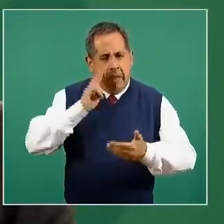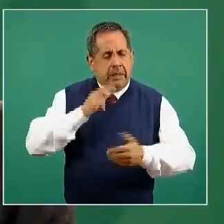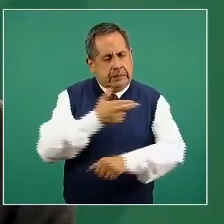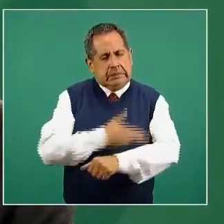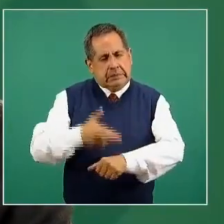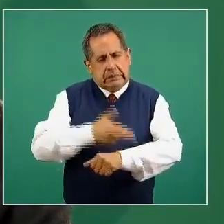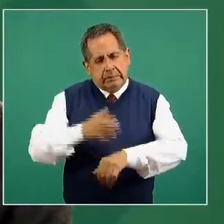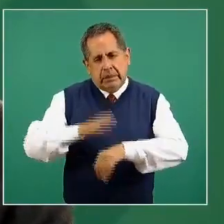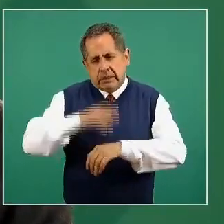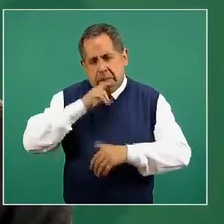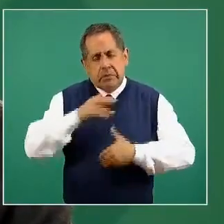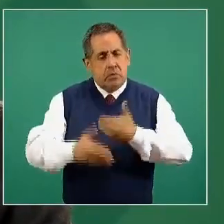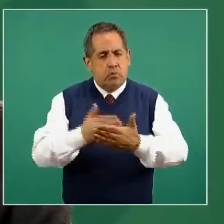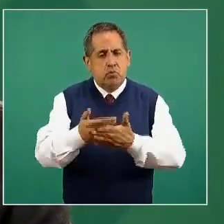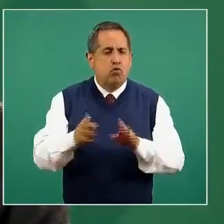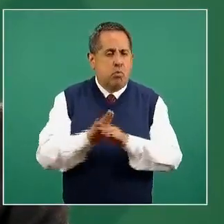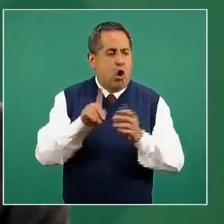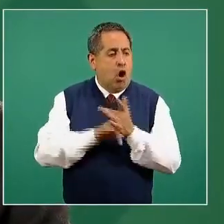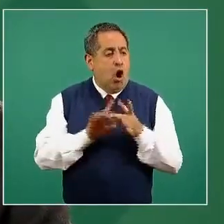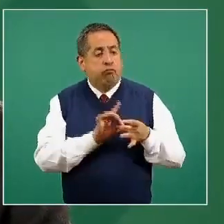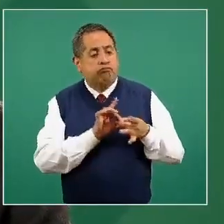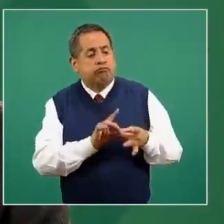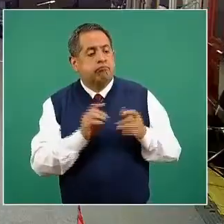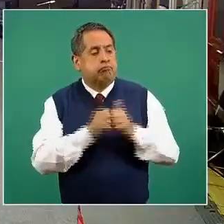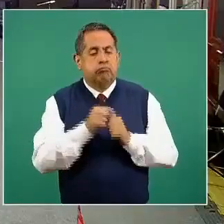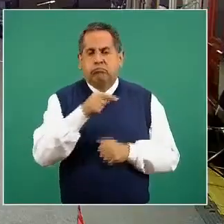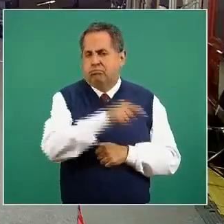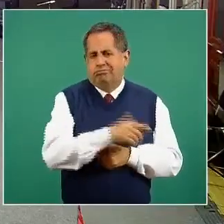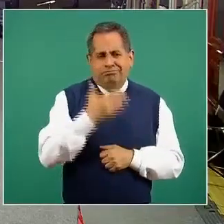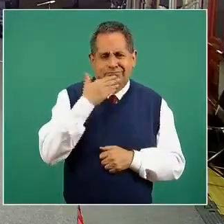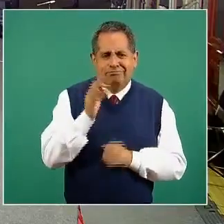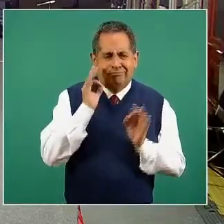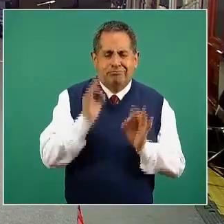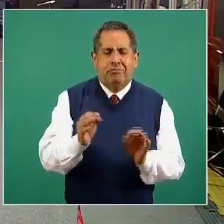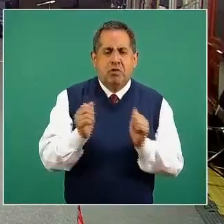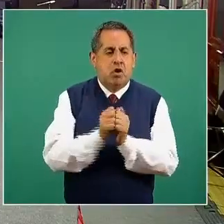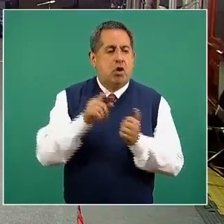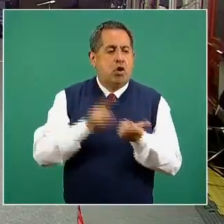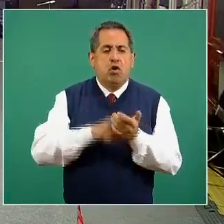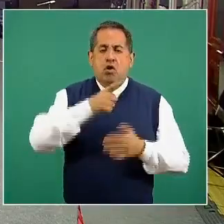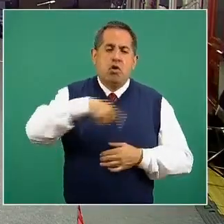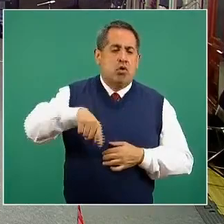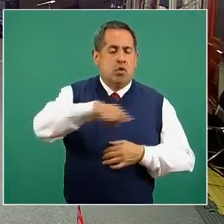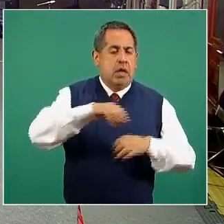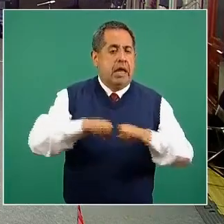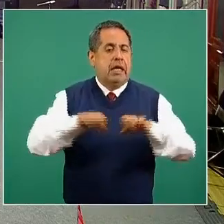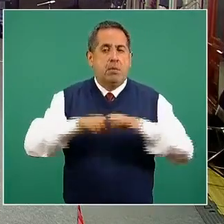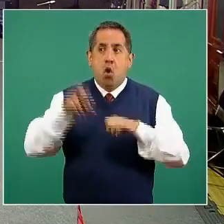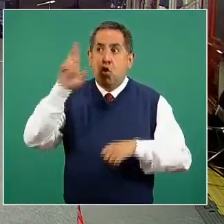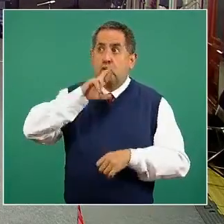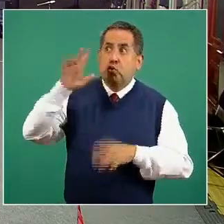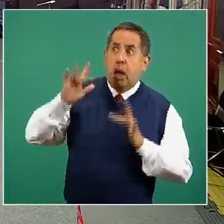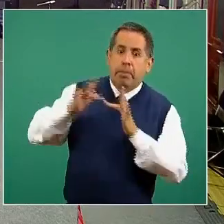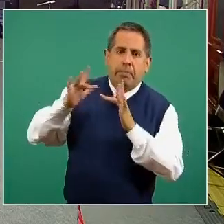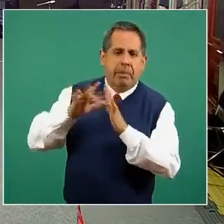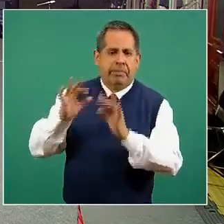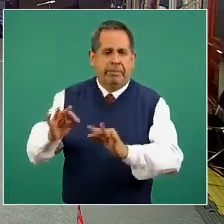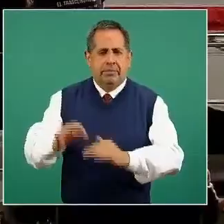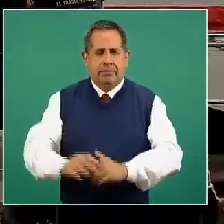más rápidamente y mantenemos una comunicación muy estrecha y muy continua ahorita con el equipo ruso.